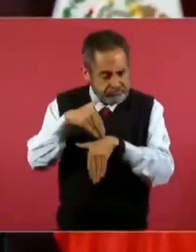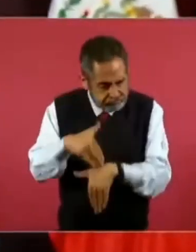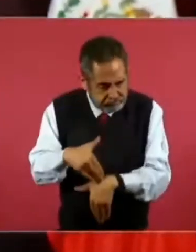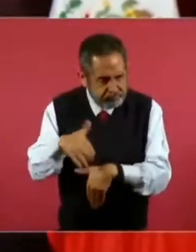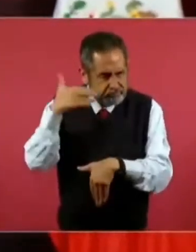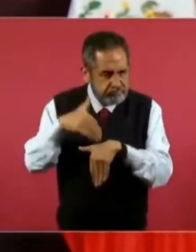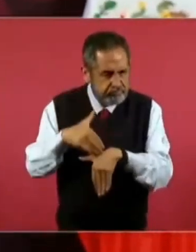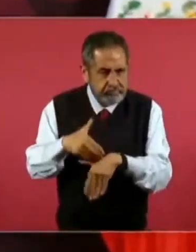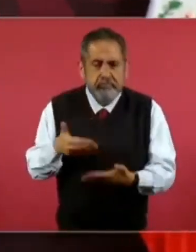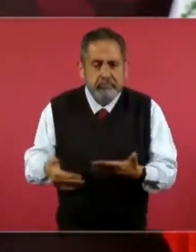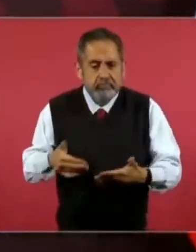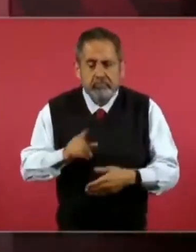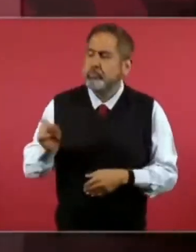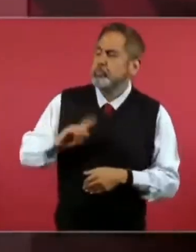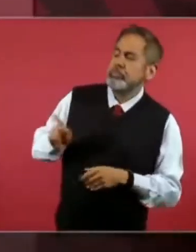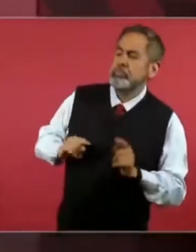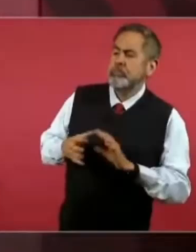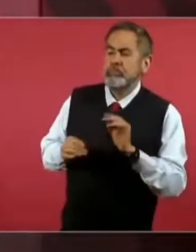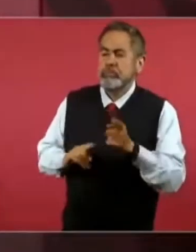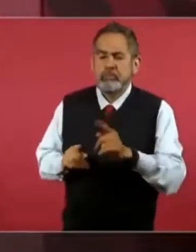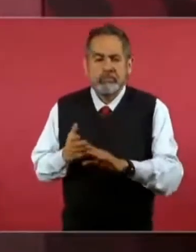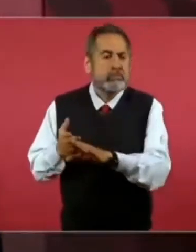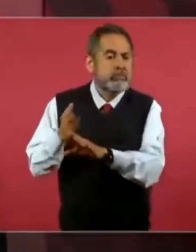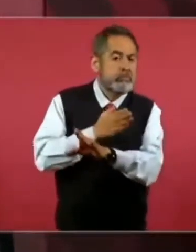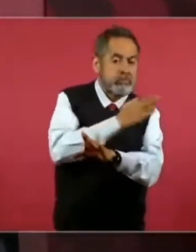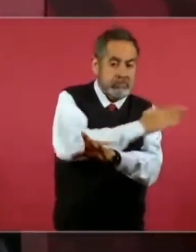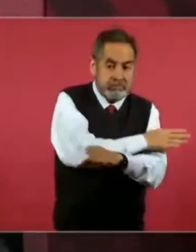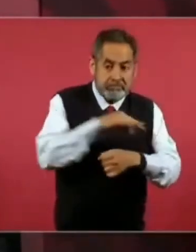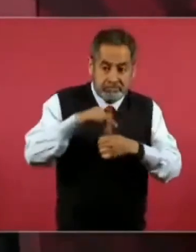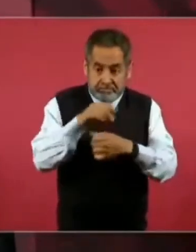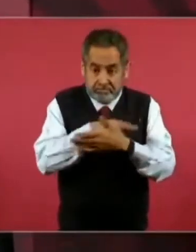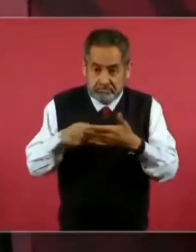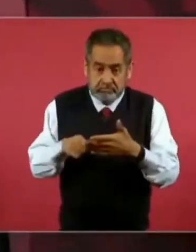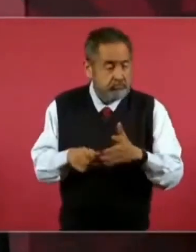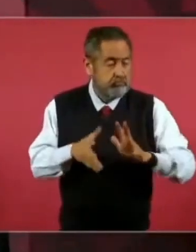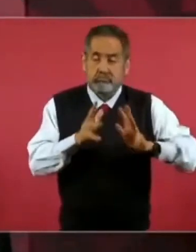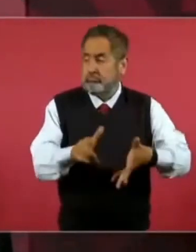anteriores, ¿por qué ahora